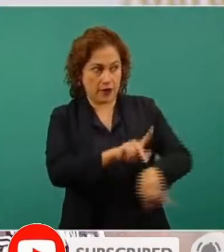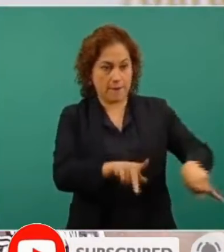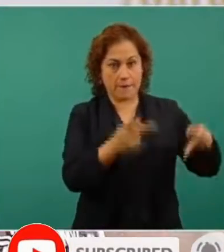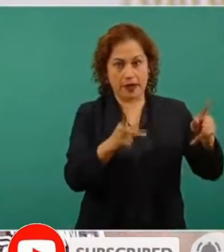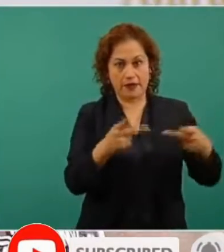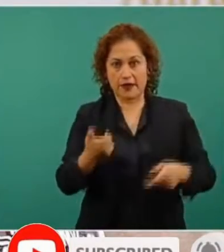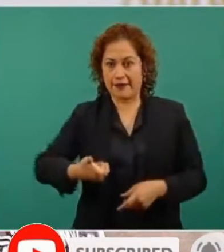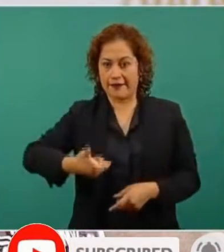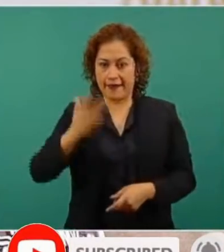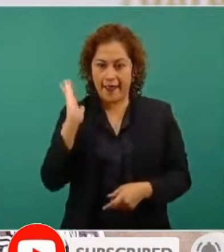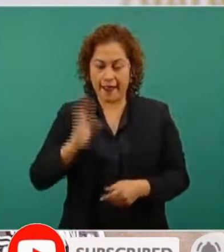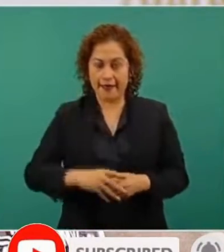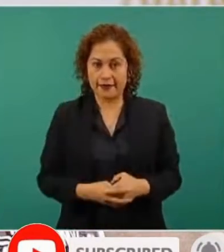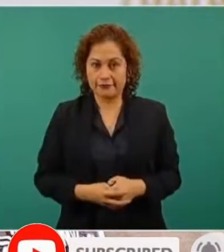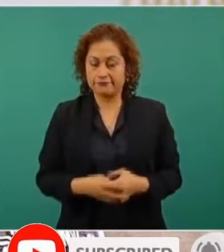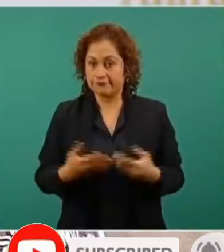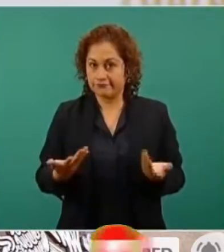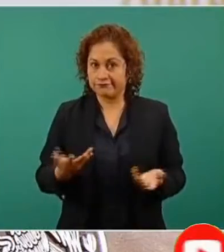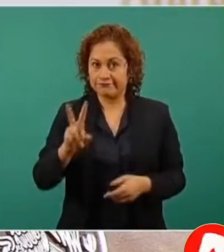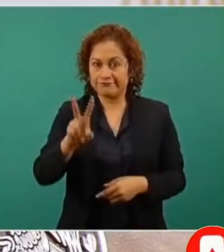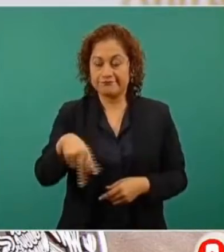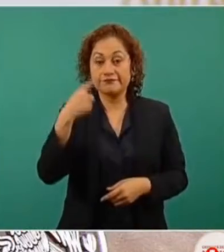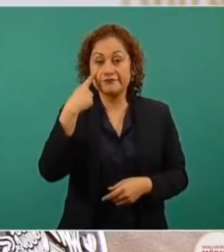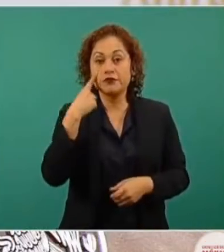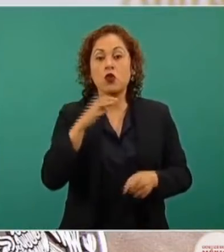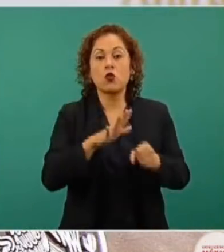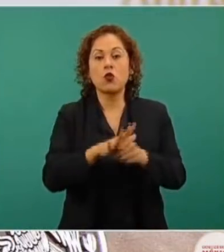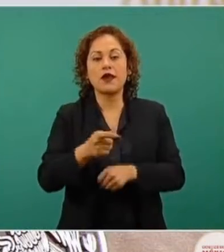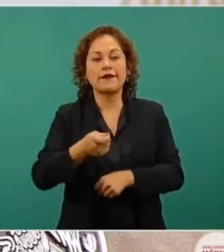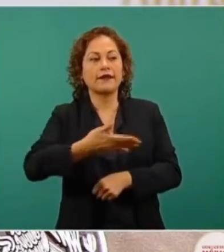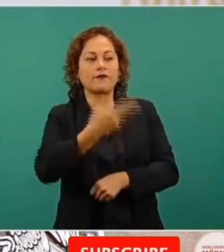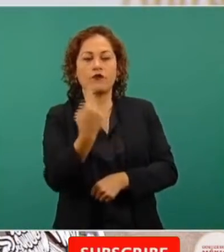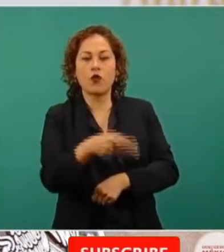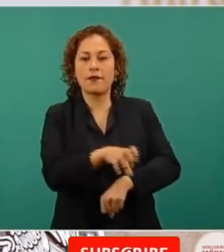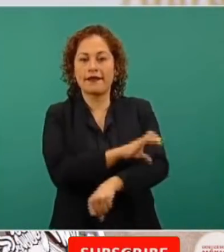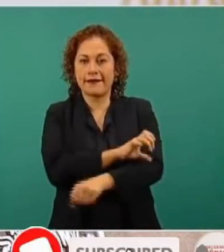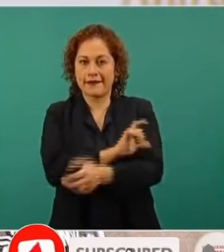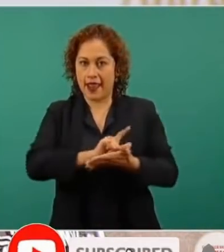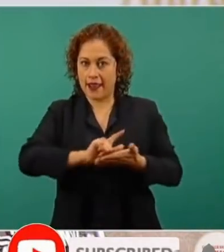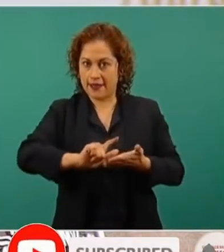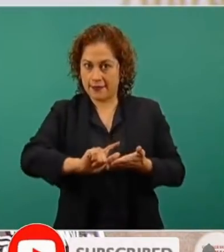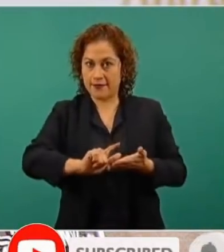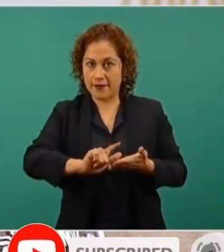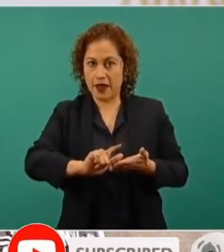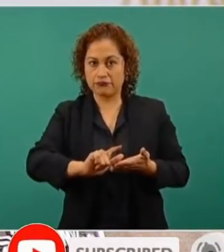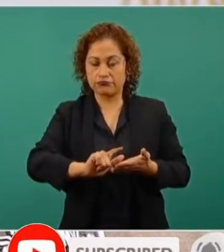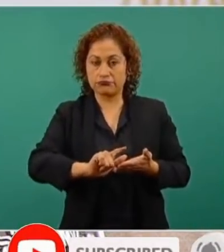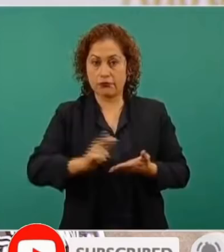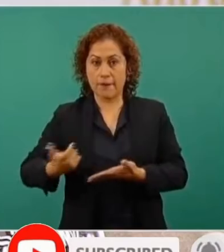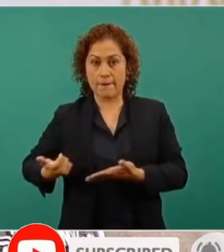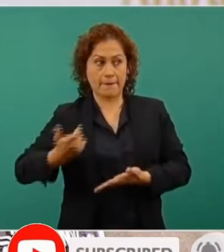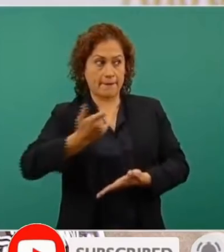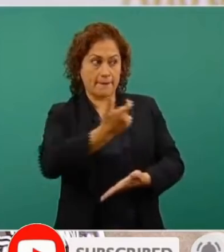caras, fundamentalmente estas energías llamadas limpias, ¿verdad?, les tiene que pagar los CELS.